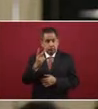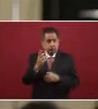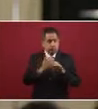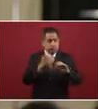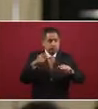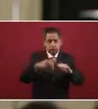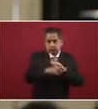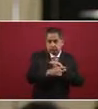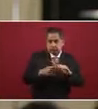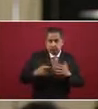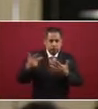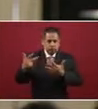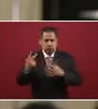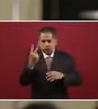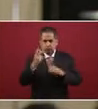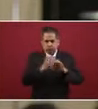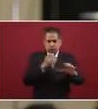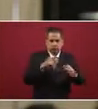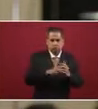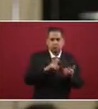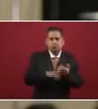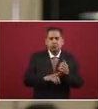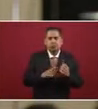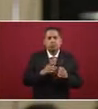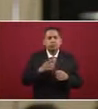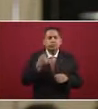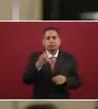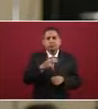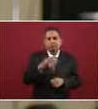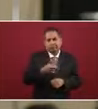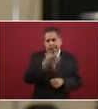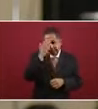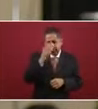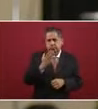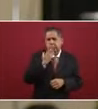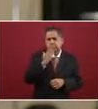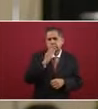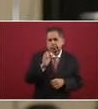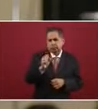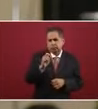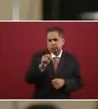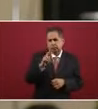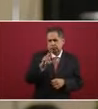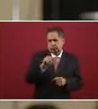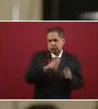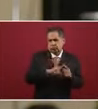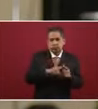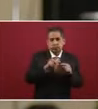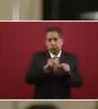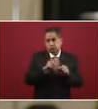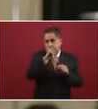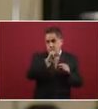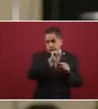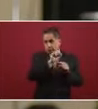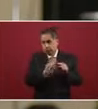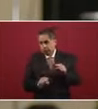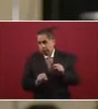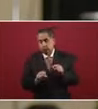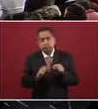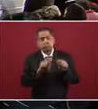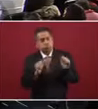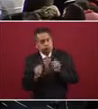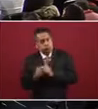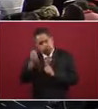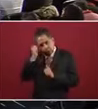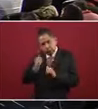tienen problemas. Uno en particular es el gasoducto Sonora, como le conocemos, que pasa precisamente desde el norte hasta el sur del estado y conecta con